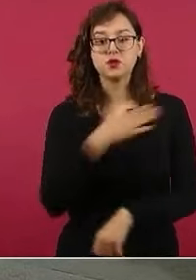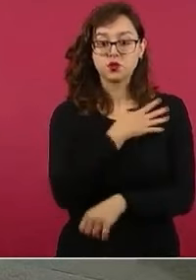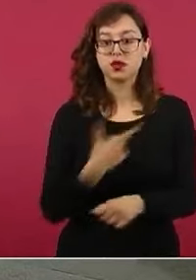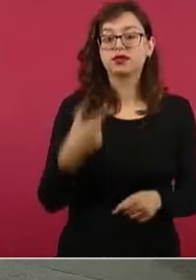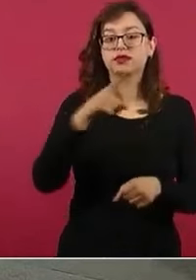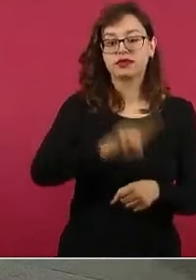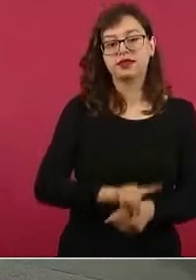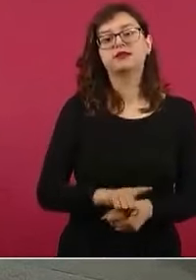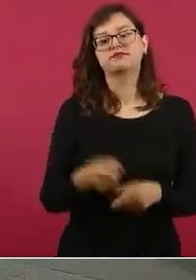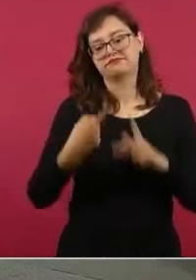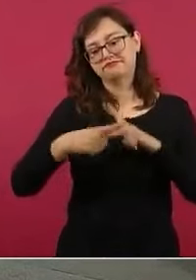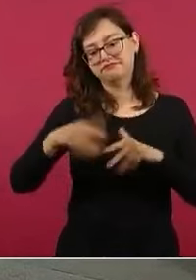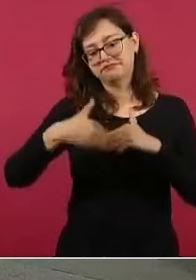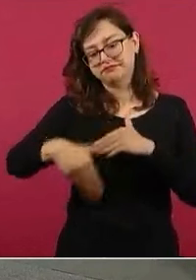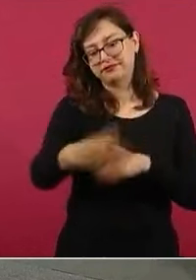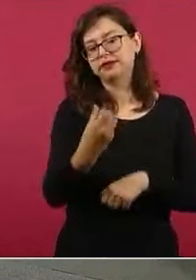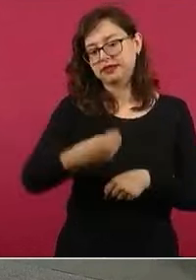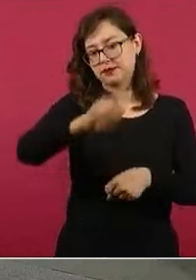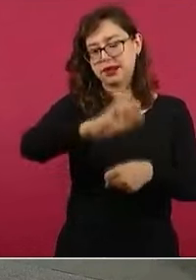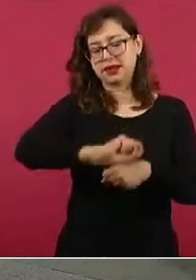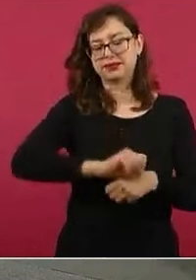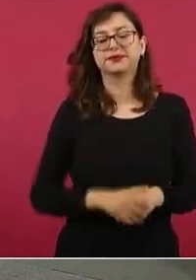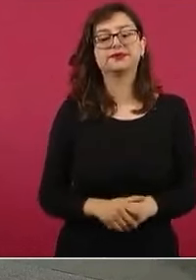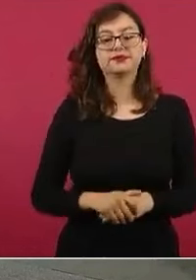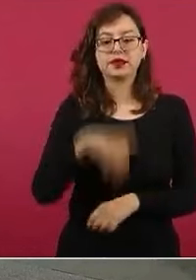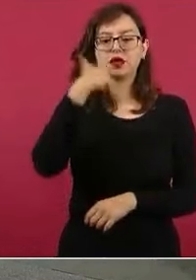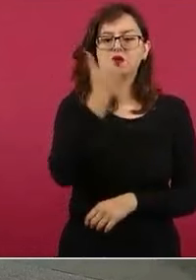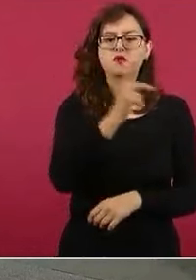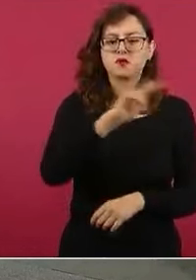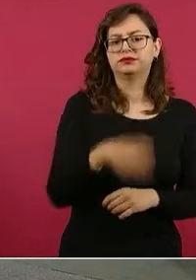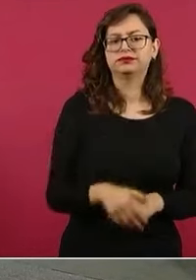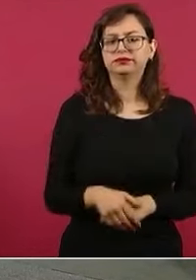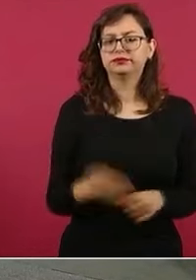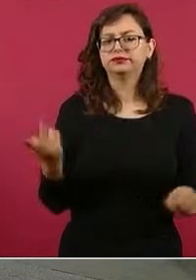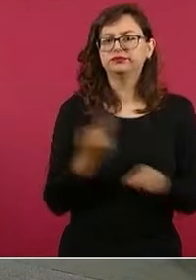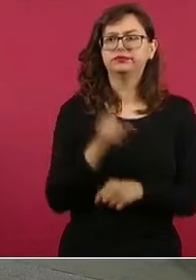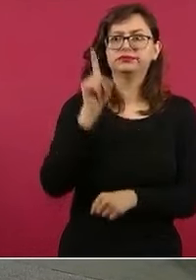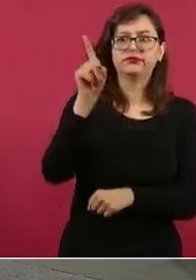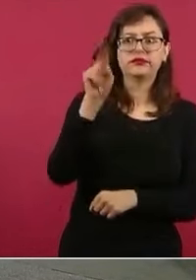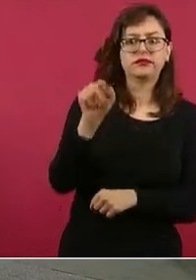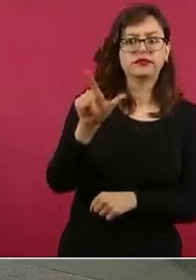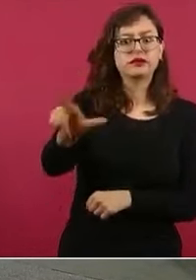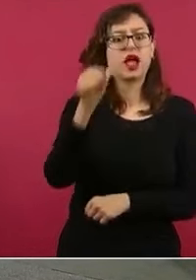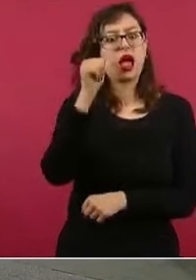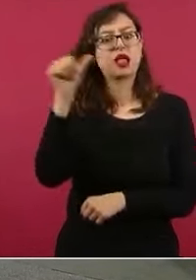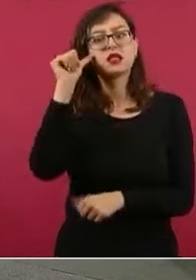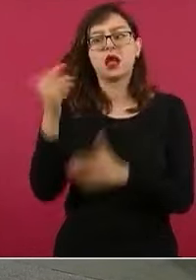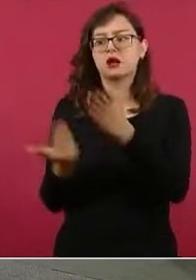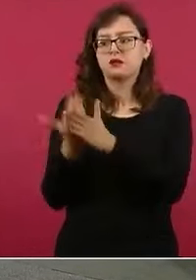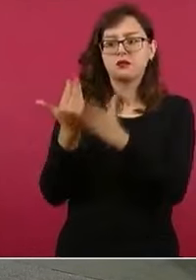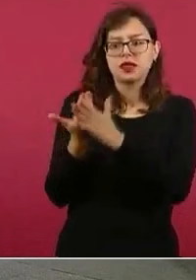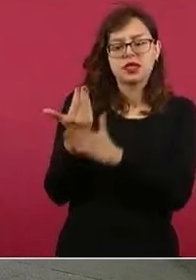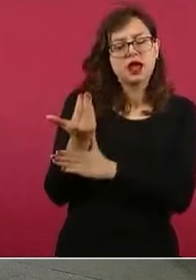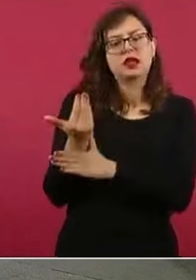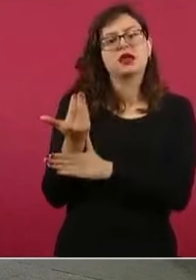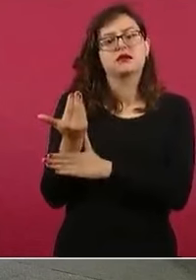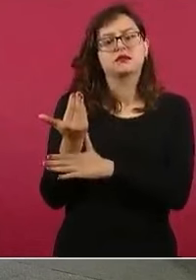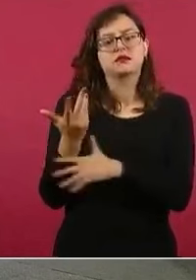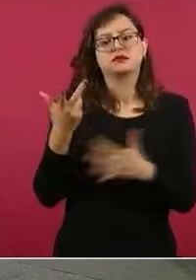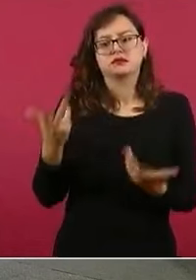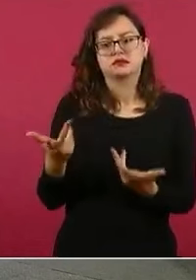todos. Pues de inicio, consultarle el tema de Nuevo León. Día de ayer por la mañana hubo una emboscada